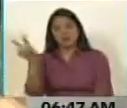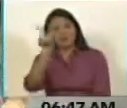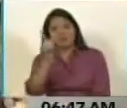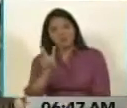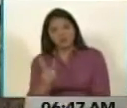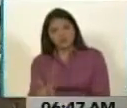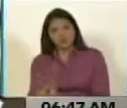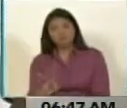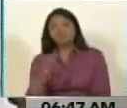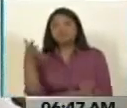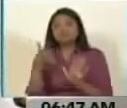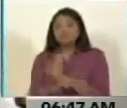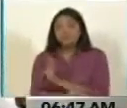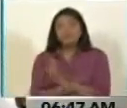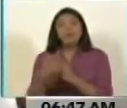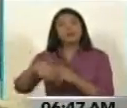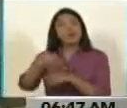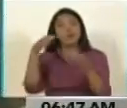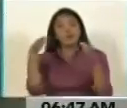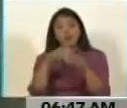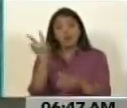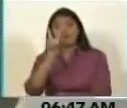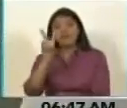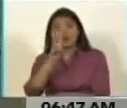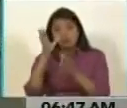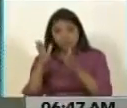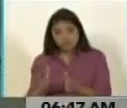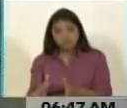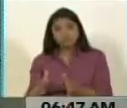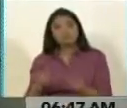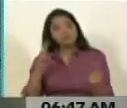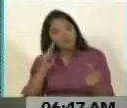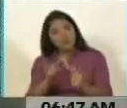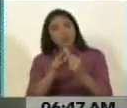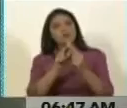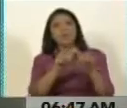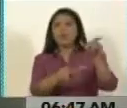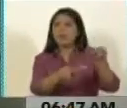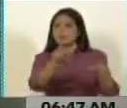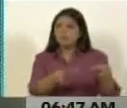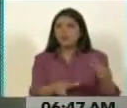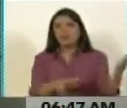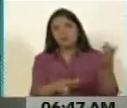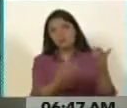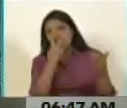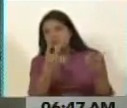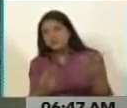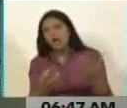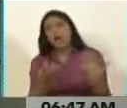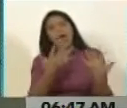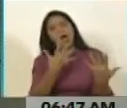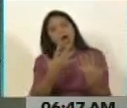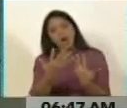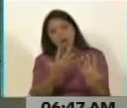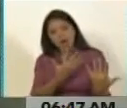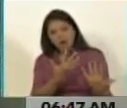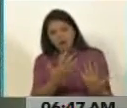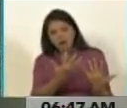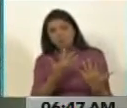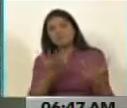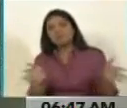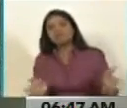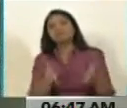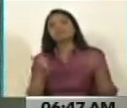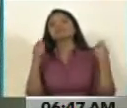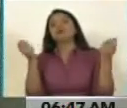espacio para que los grupos venezolanos se encuentren con los programadores que nos visitan y puedan de alguna manera promocionar